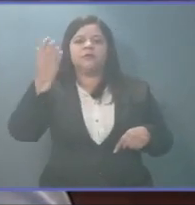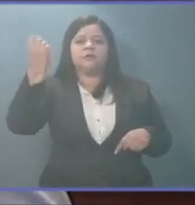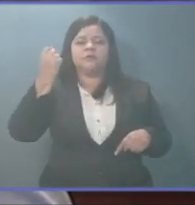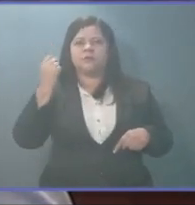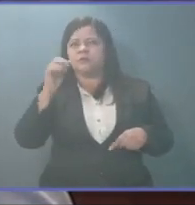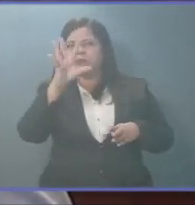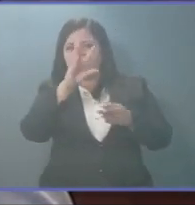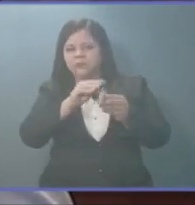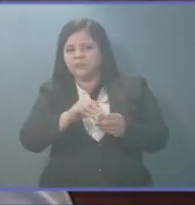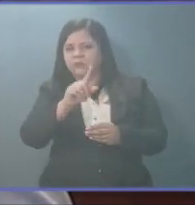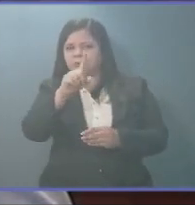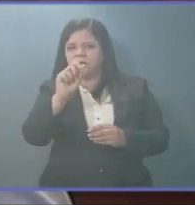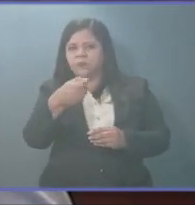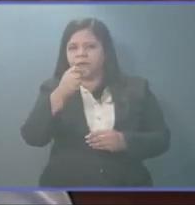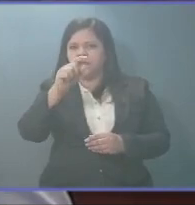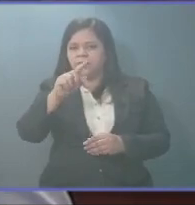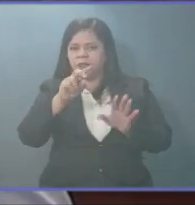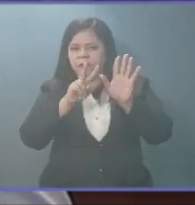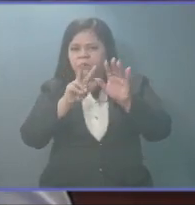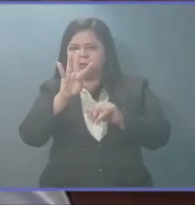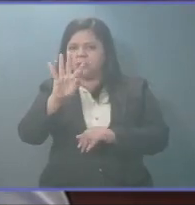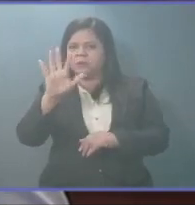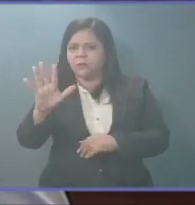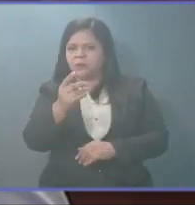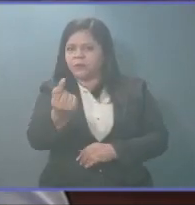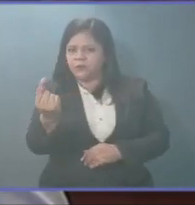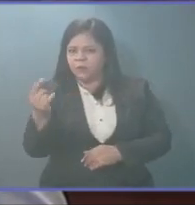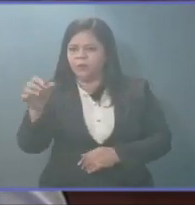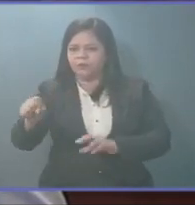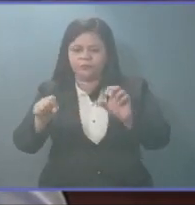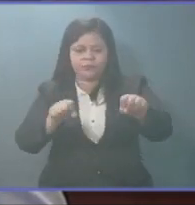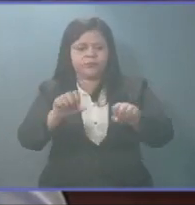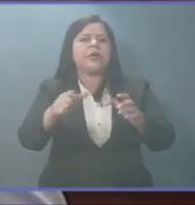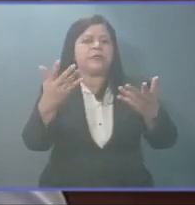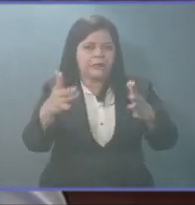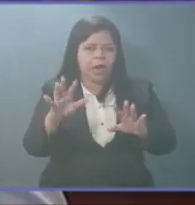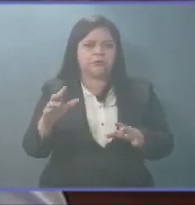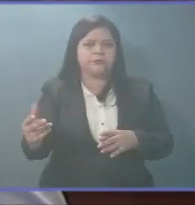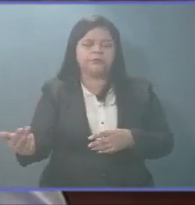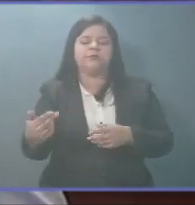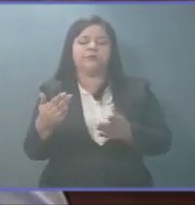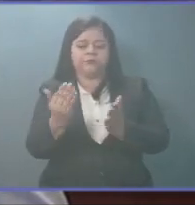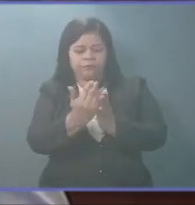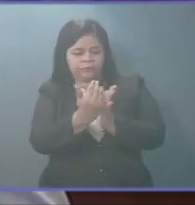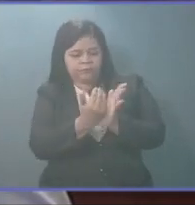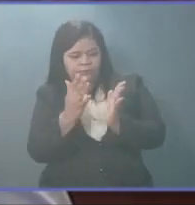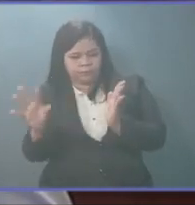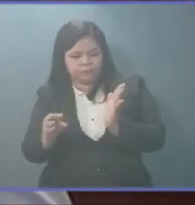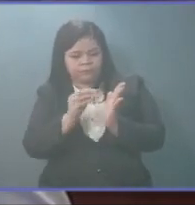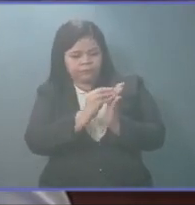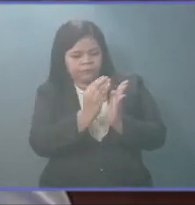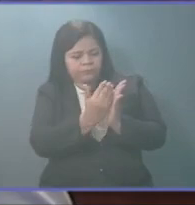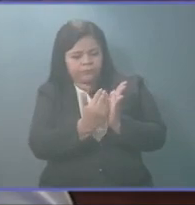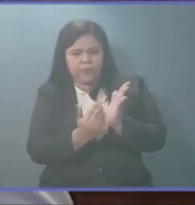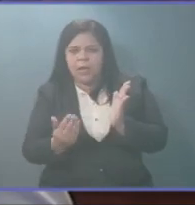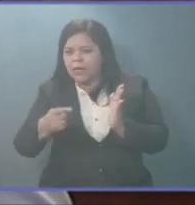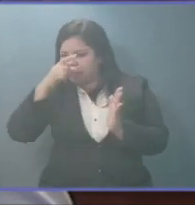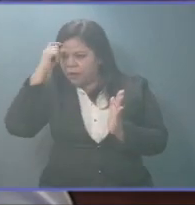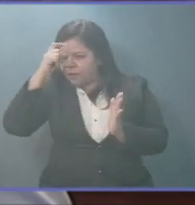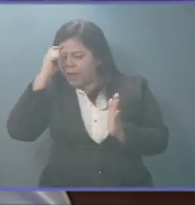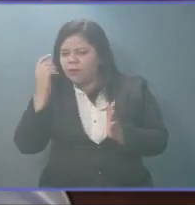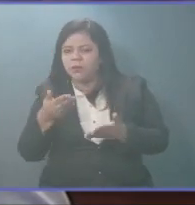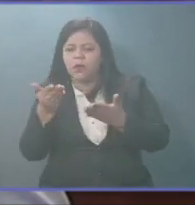más de 1.745 víctimas, con las cuales ya se está trabajando para impulsar acciones concretas que honren